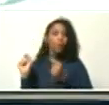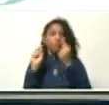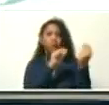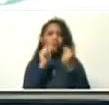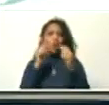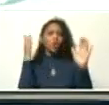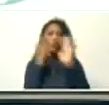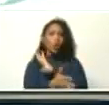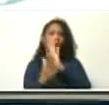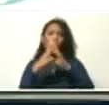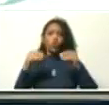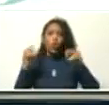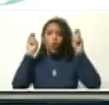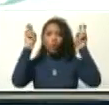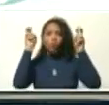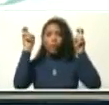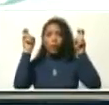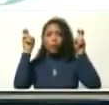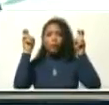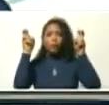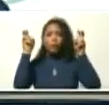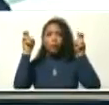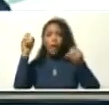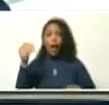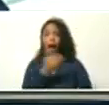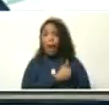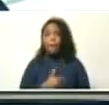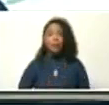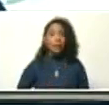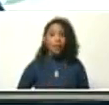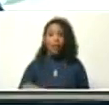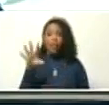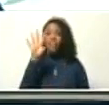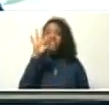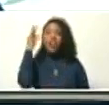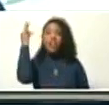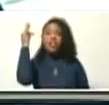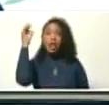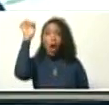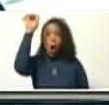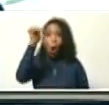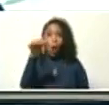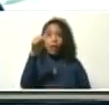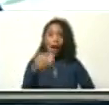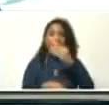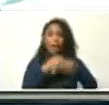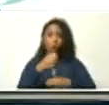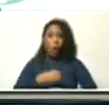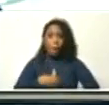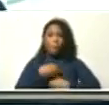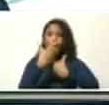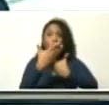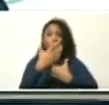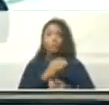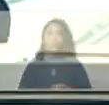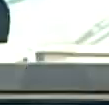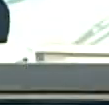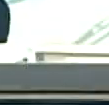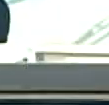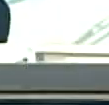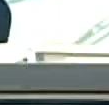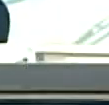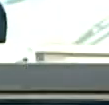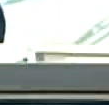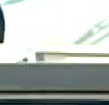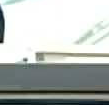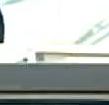los temas? Macron, el presidente de Francia, hoy tuvo una expresión: hay que reincorporar